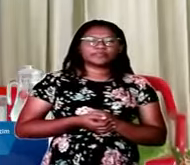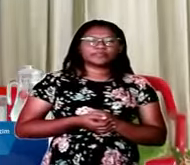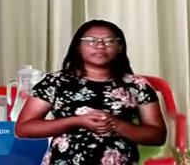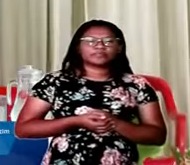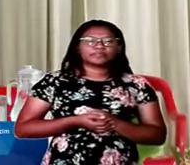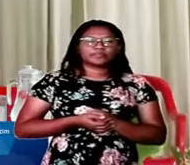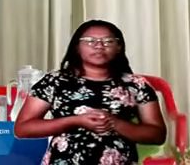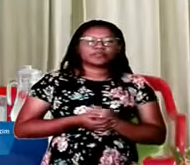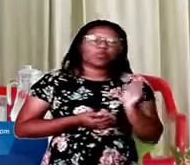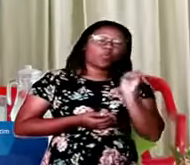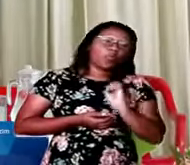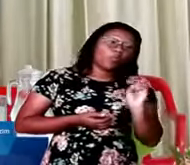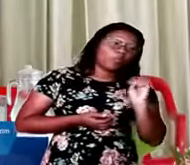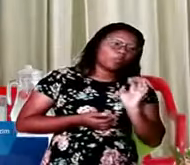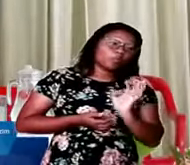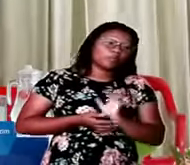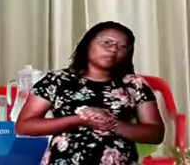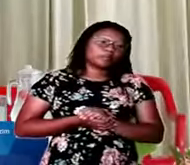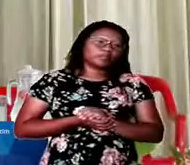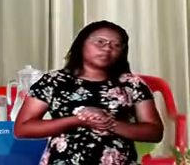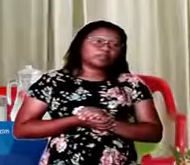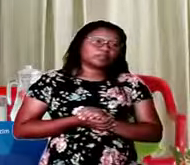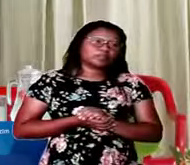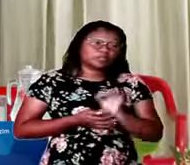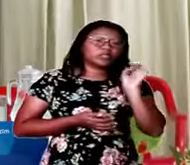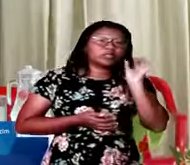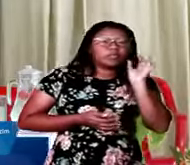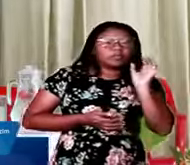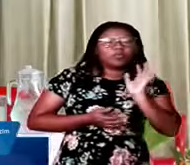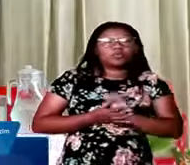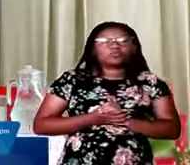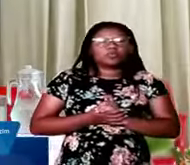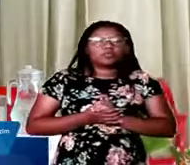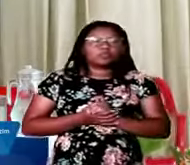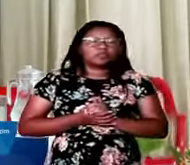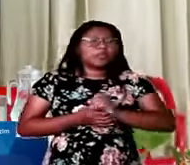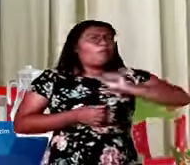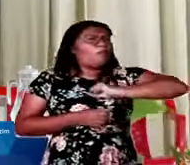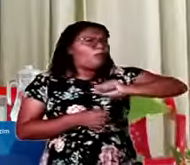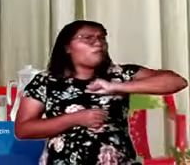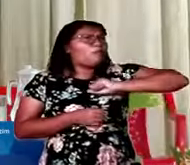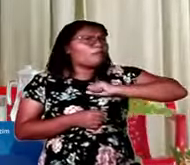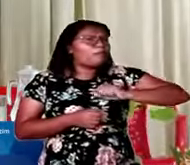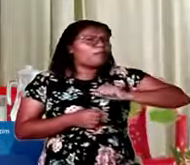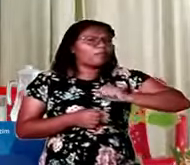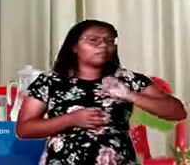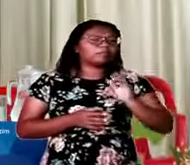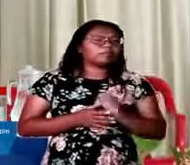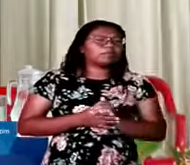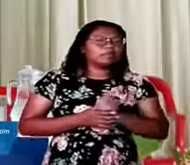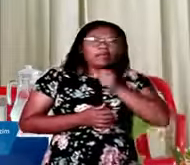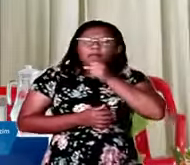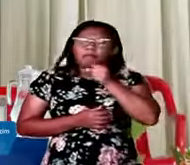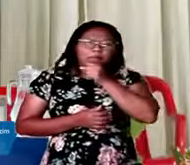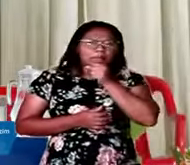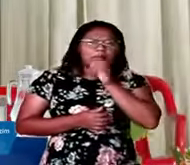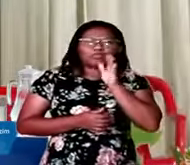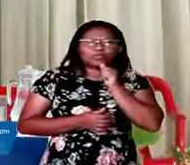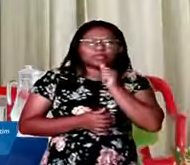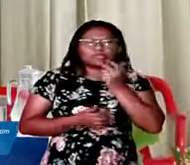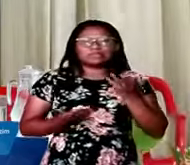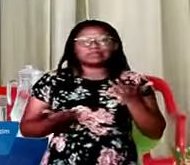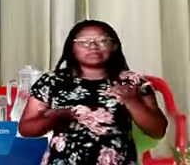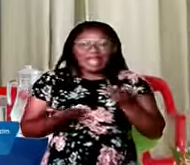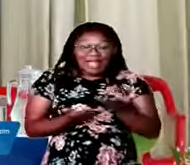O si tiene el equipo y el parlante y no tiene micrófono. Así que hay cosas que son